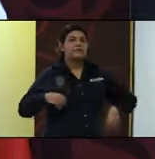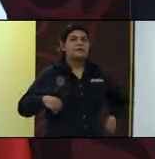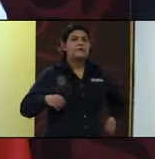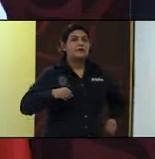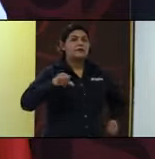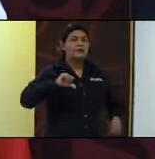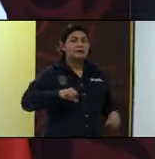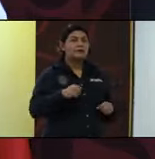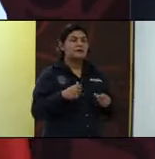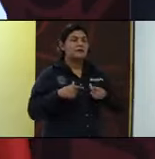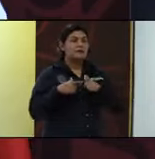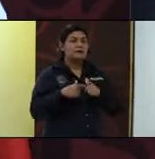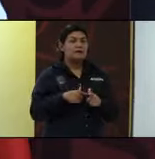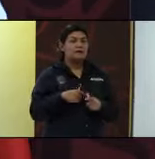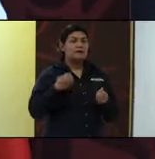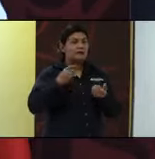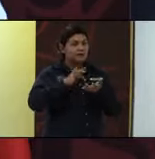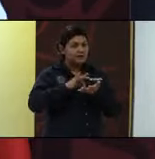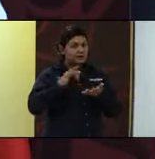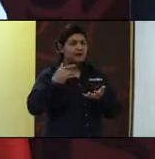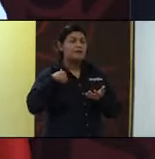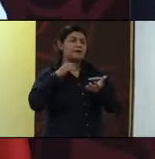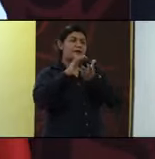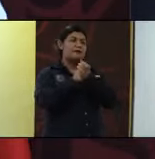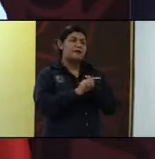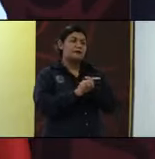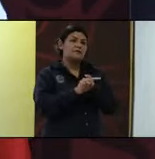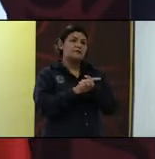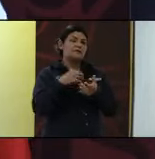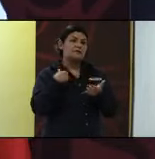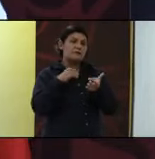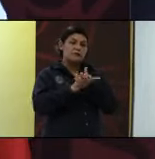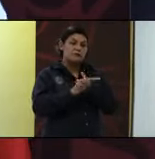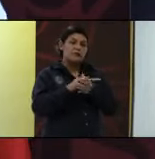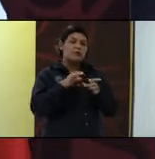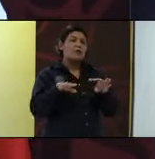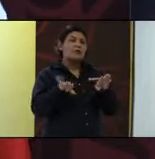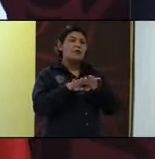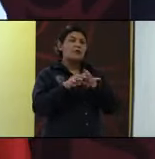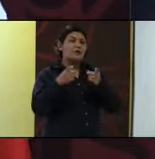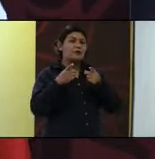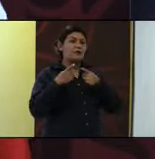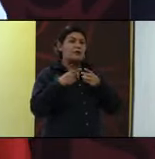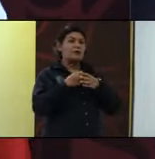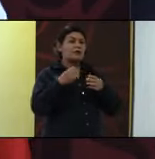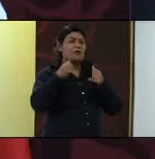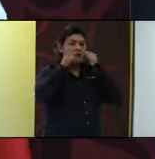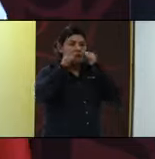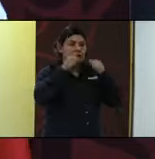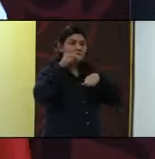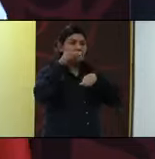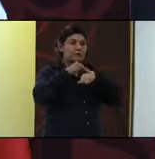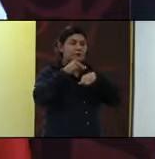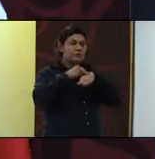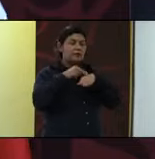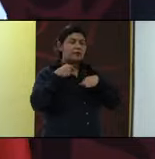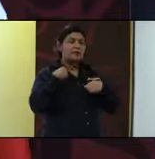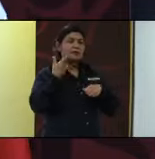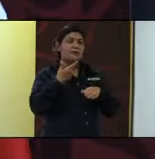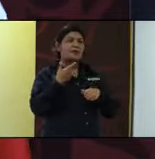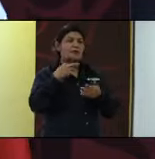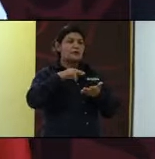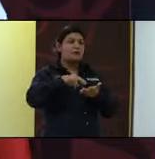En esta gira agradezco a mi esposo por otorgarnos la ampliación de la cobertura de atención médica, ya que estaremos